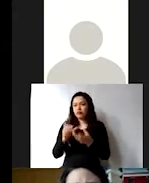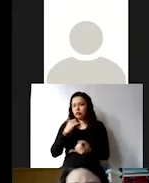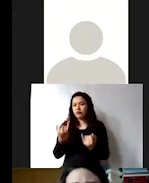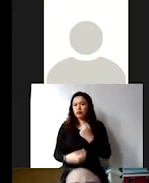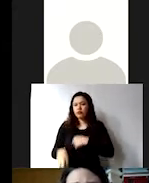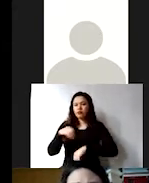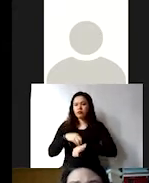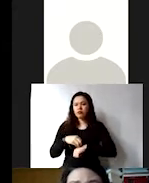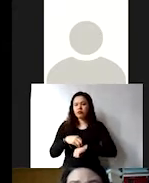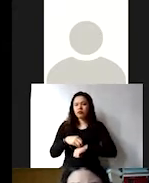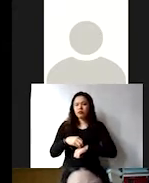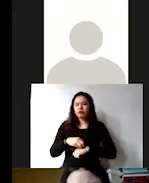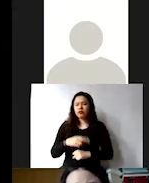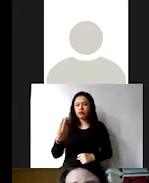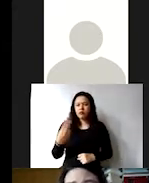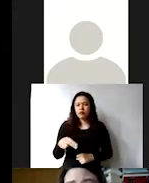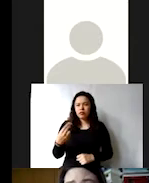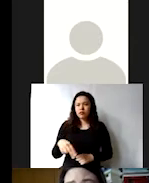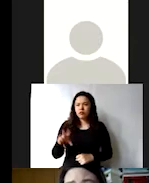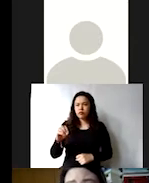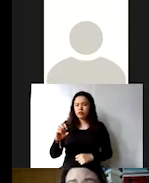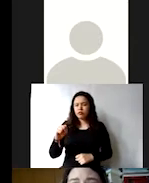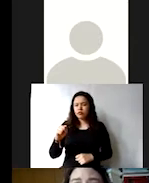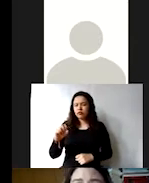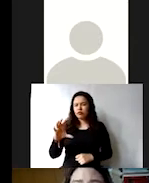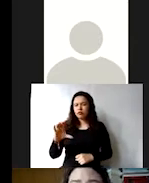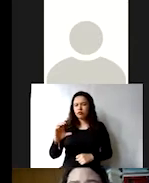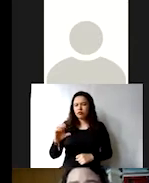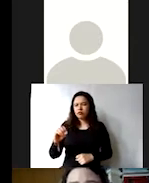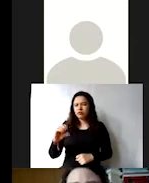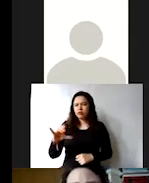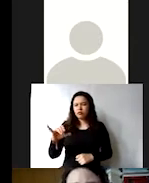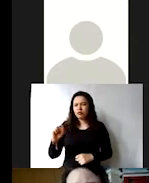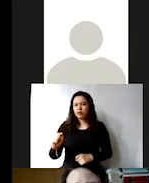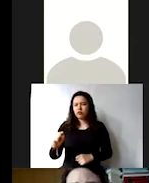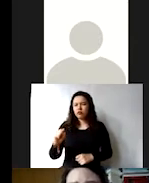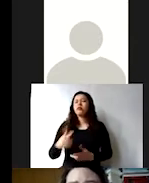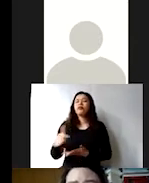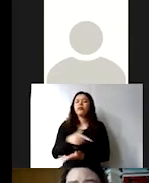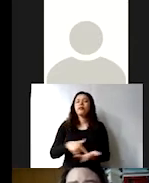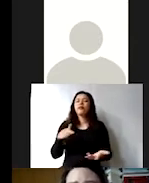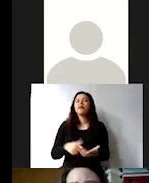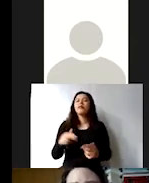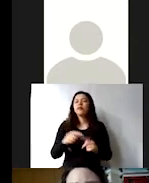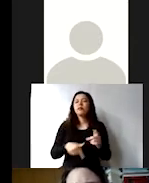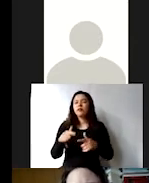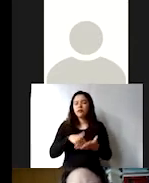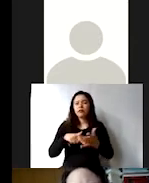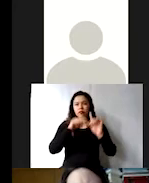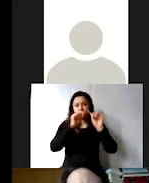los también denominados OSIS, y en estos OSIS, pues dependiendo el lugar donde se encuentre, si